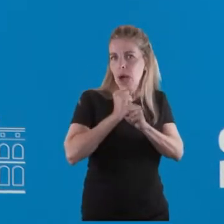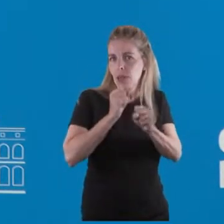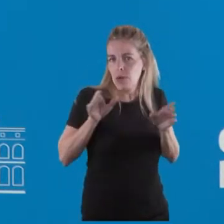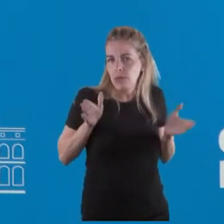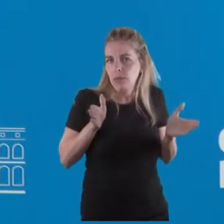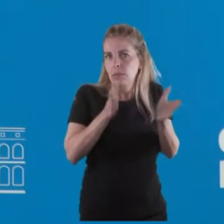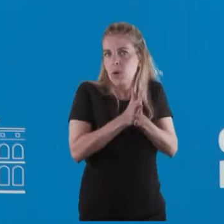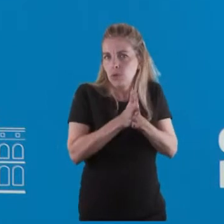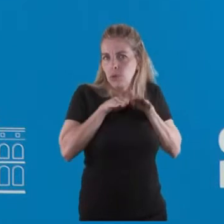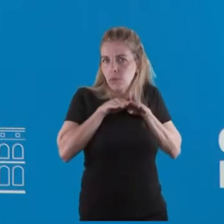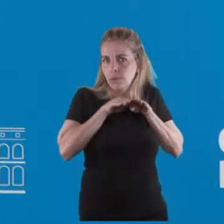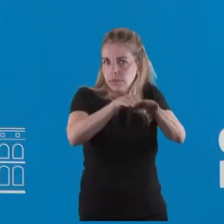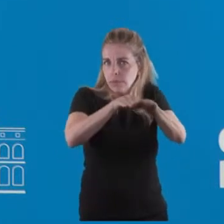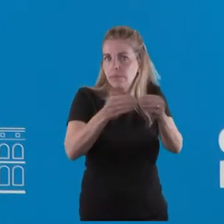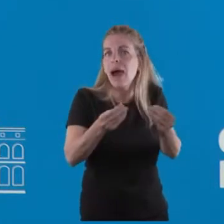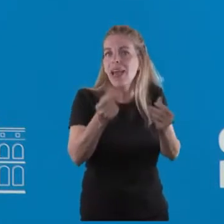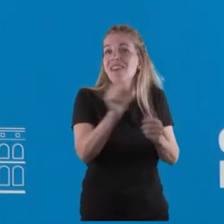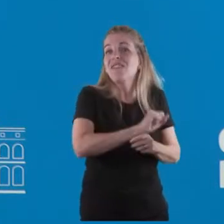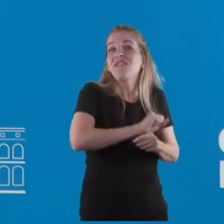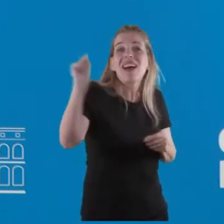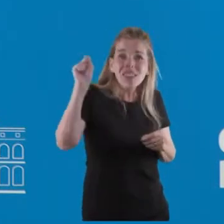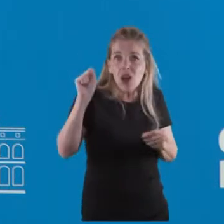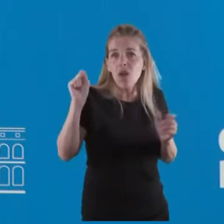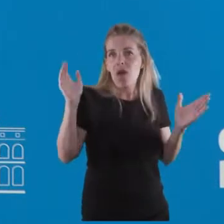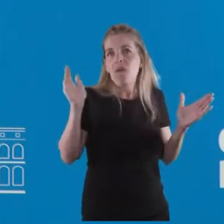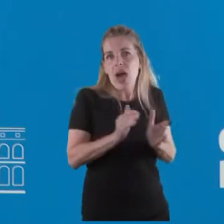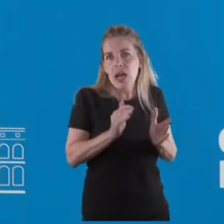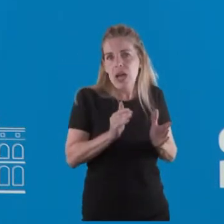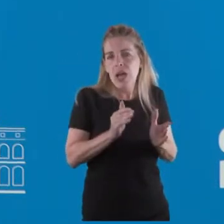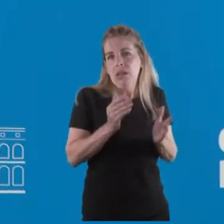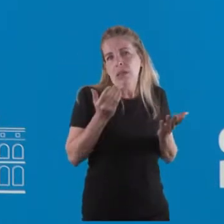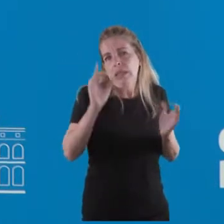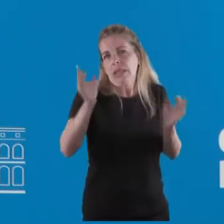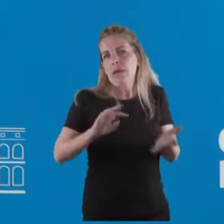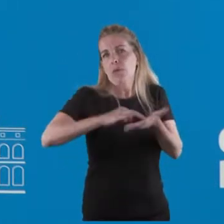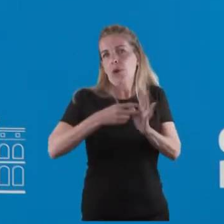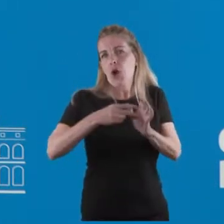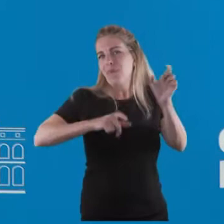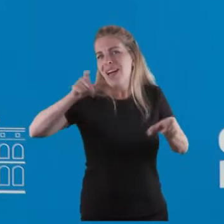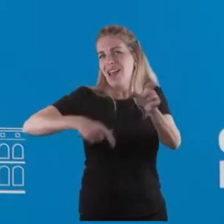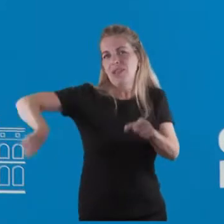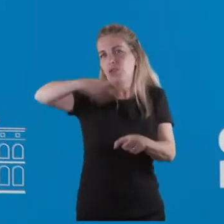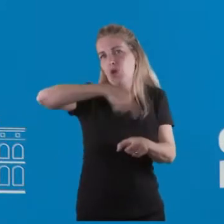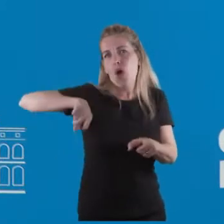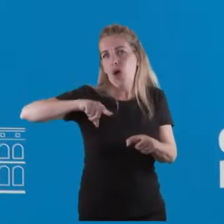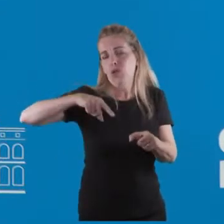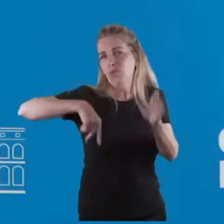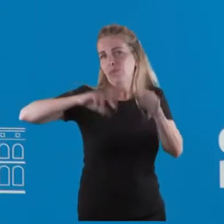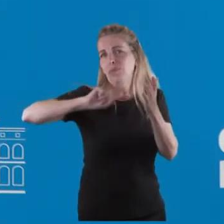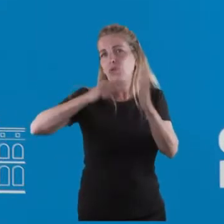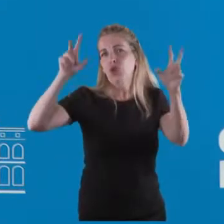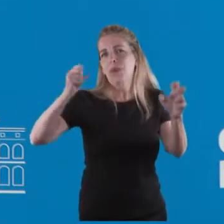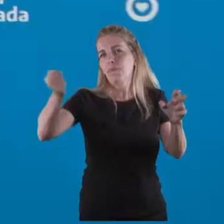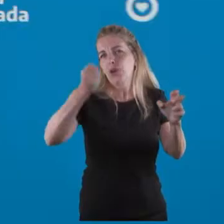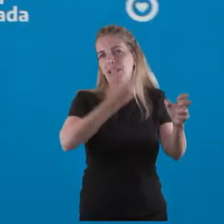para combatir la inflación que es el gran problema que tienen los argentinos y las argentinas en este momento y la principal preocupación del gobierno